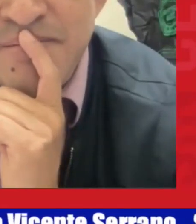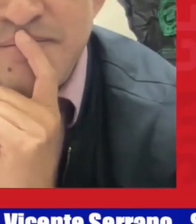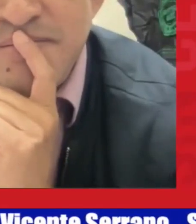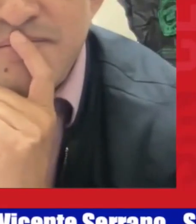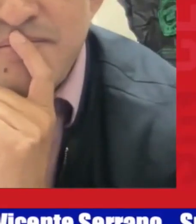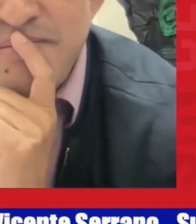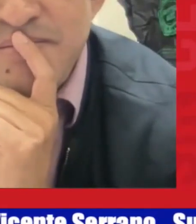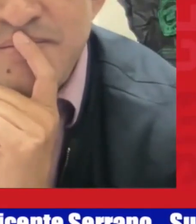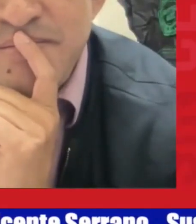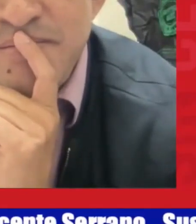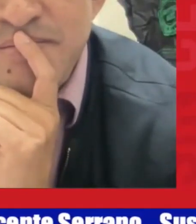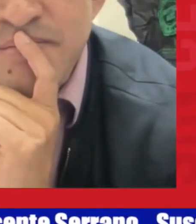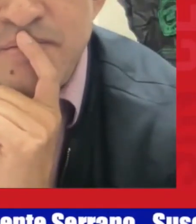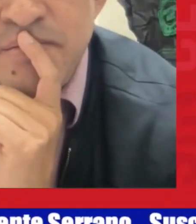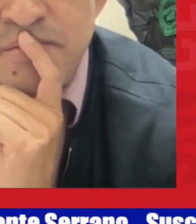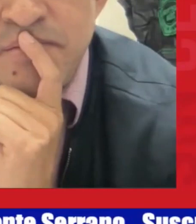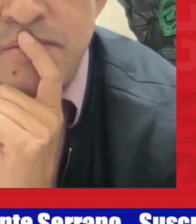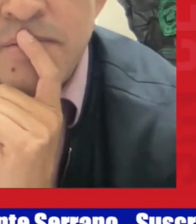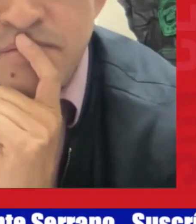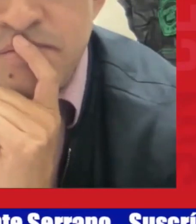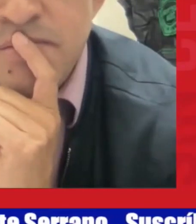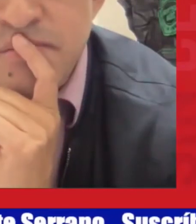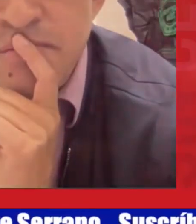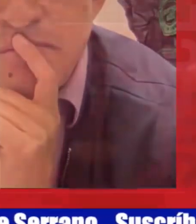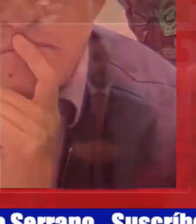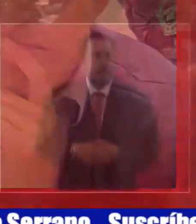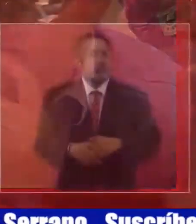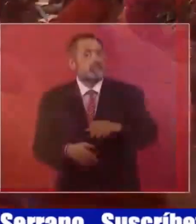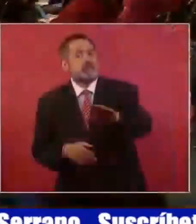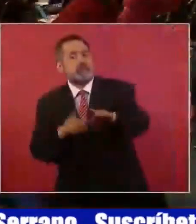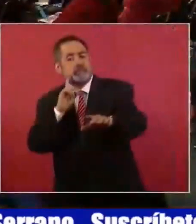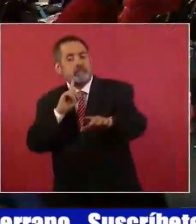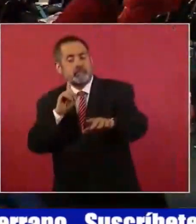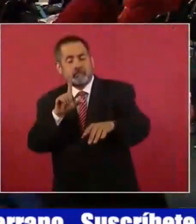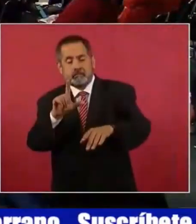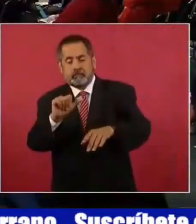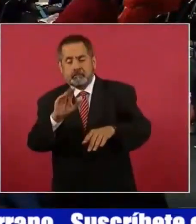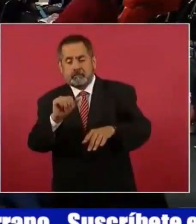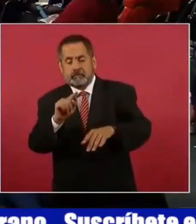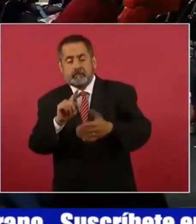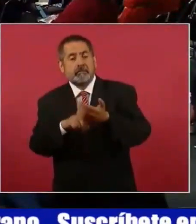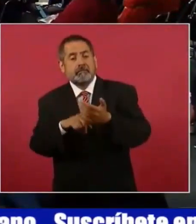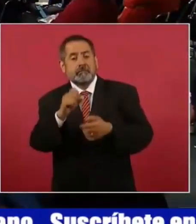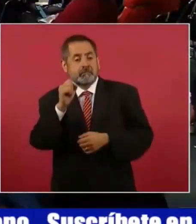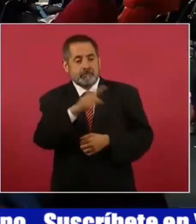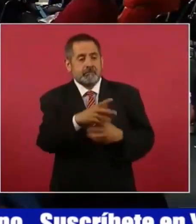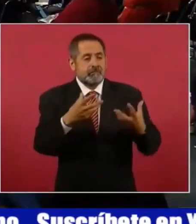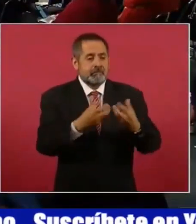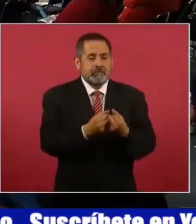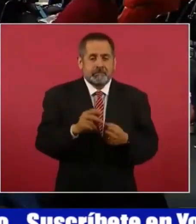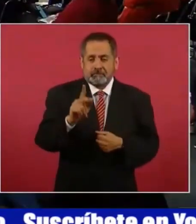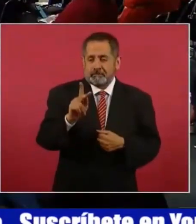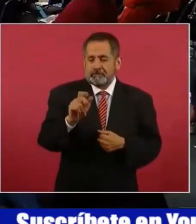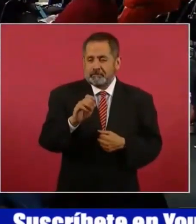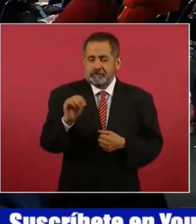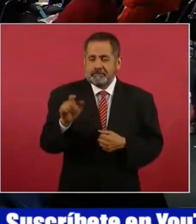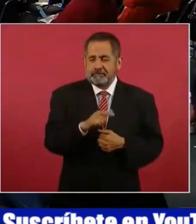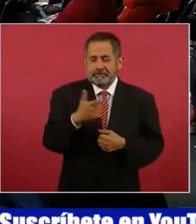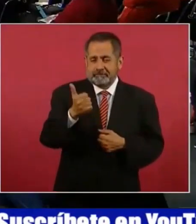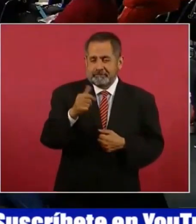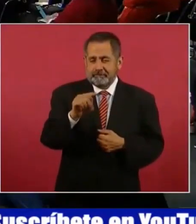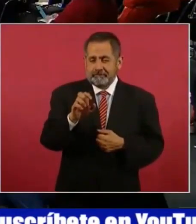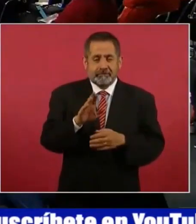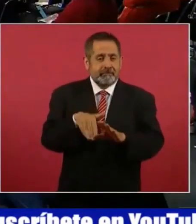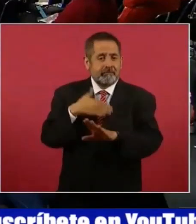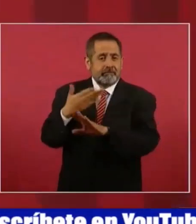de César Duarte. Hoy el presidente evitó pronunciarse sobre este caso porque Nancy Flores, periodista de la